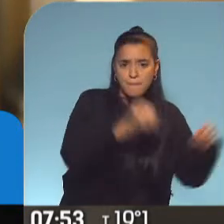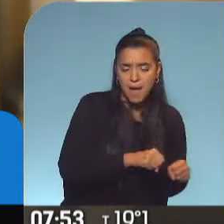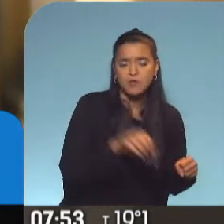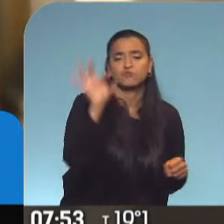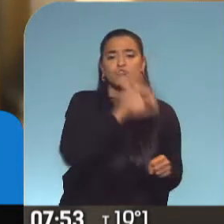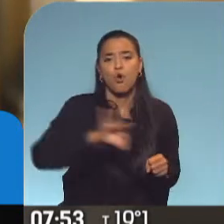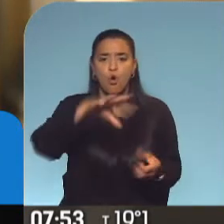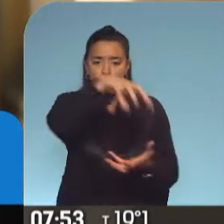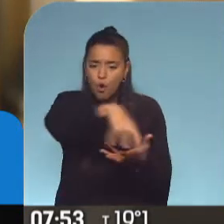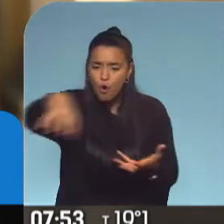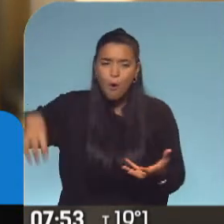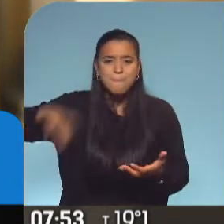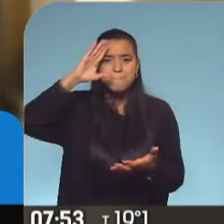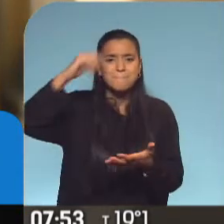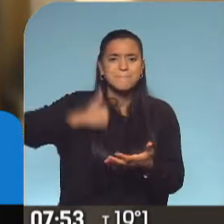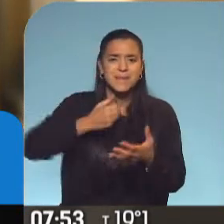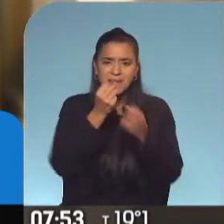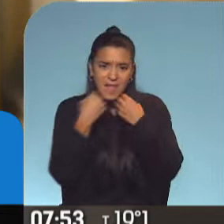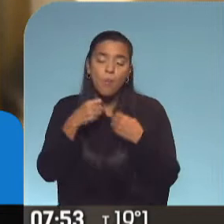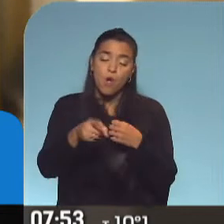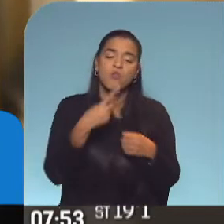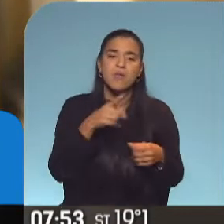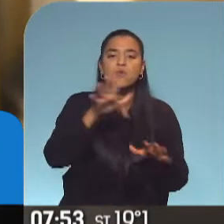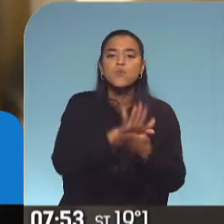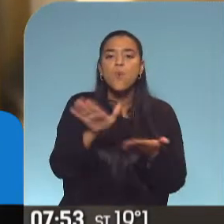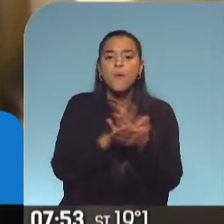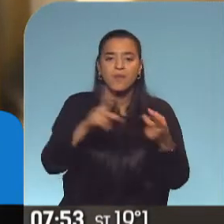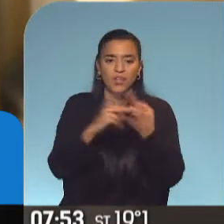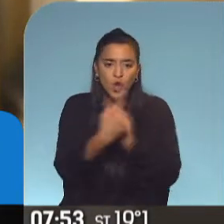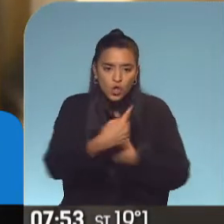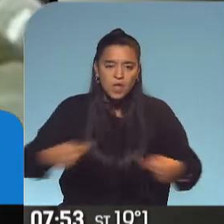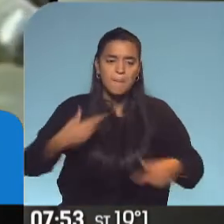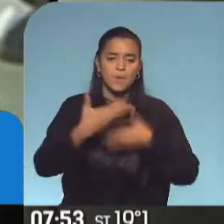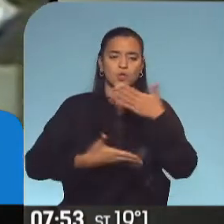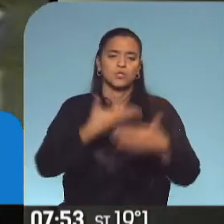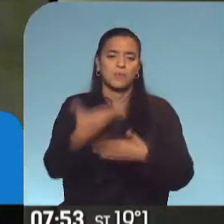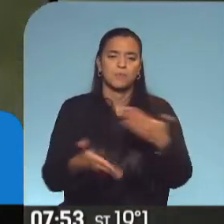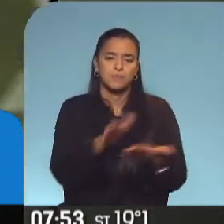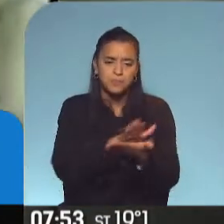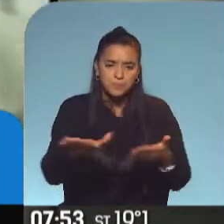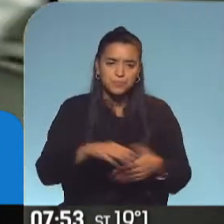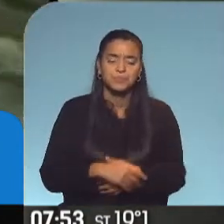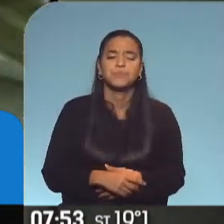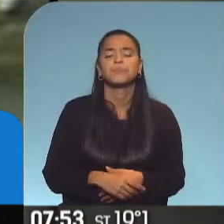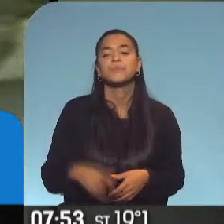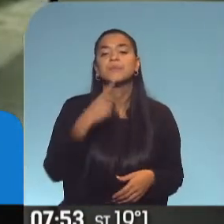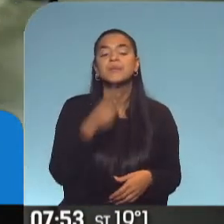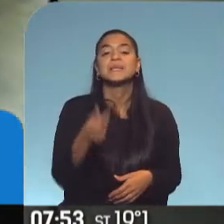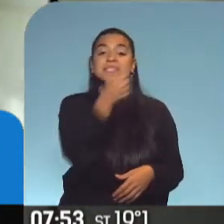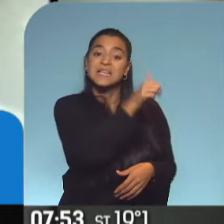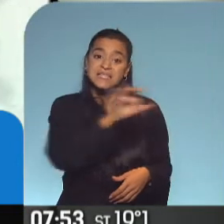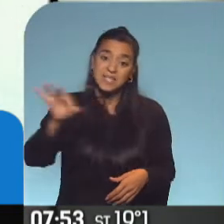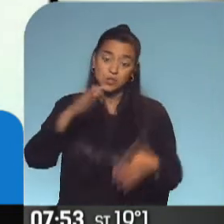estamos buscando. Así que la idea es, con nuevas tecnologías, con nuevos procedimientos, seguir en esa búsqueda constante. 600